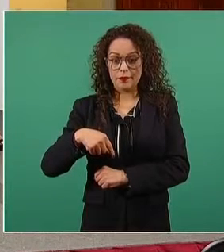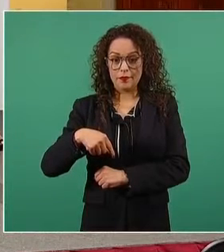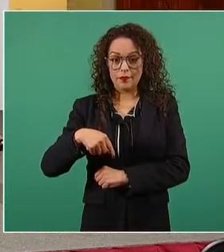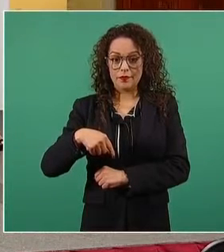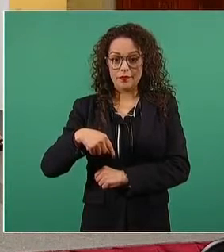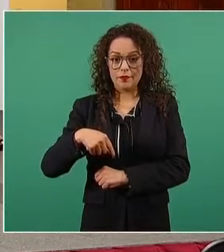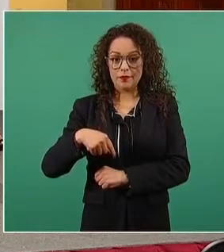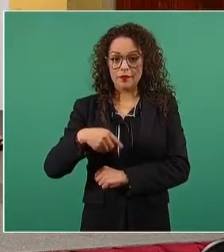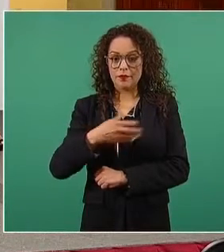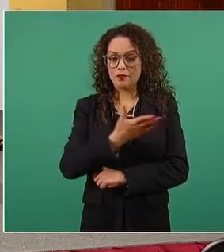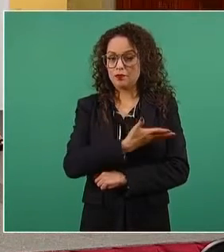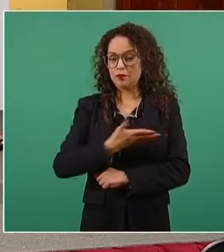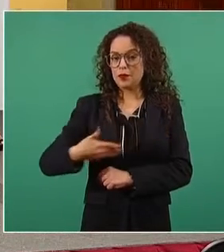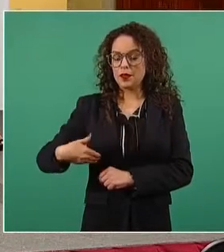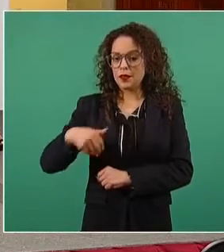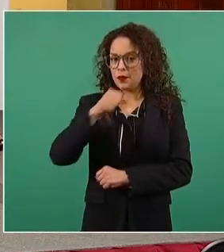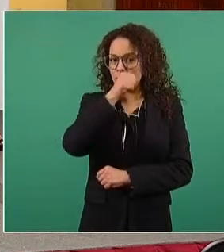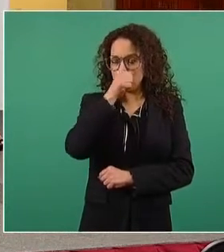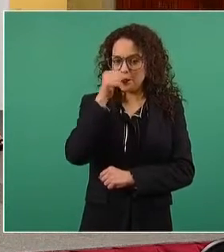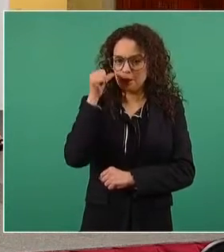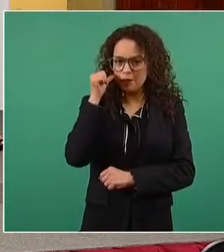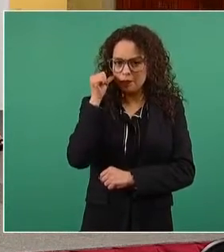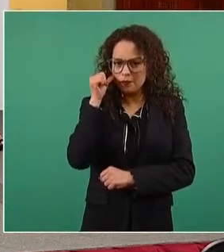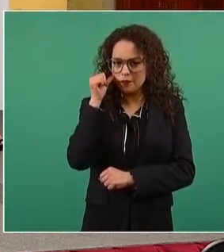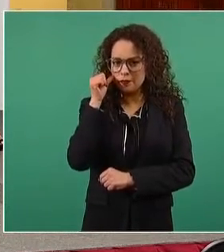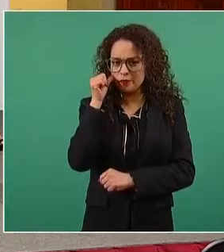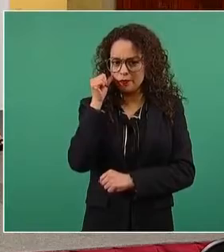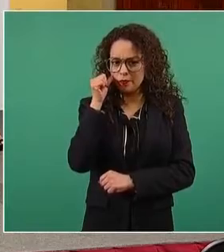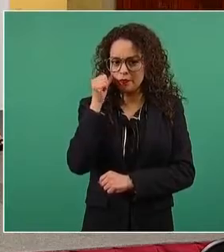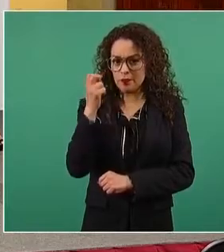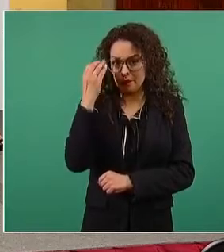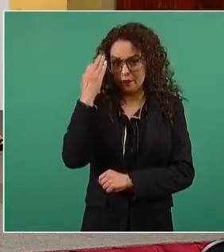el presidente Juárez pues enfrentaba